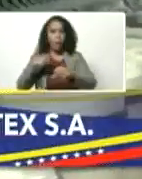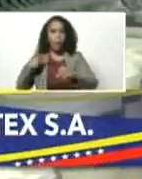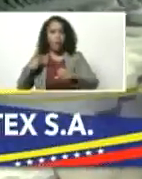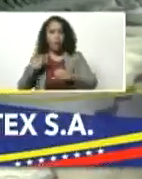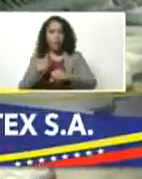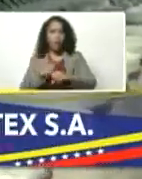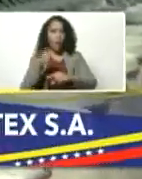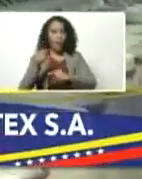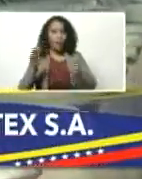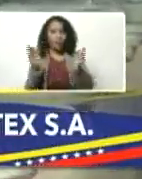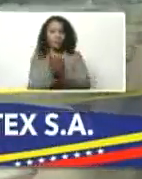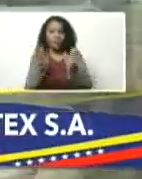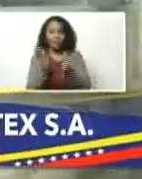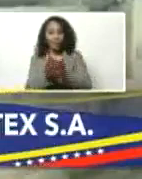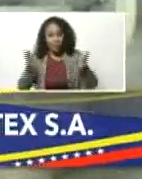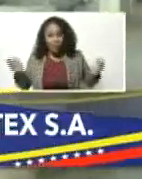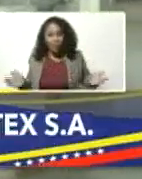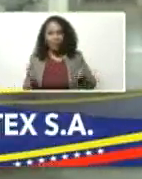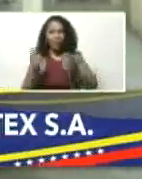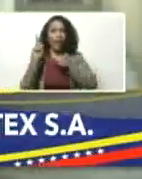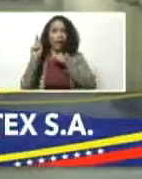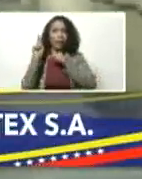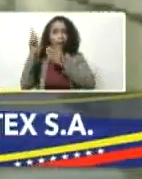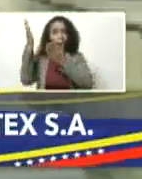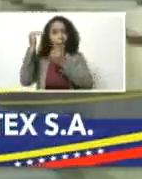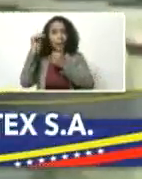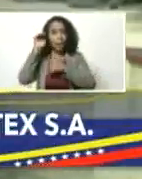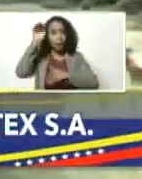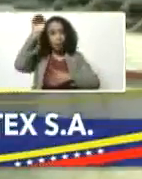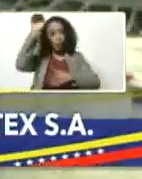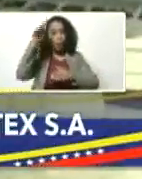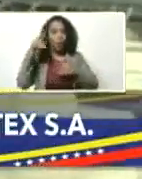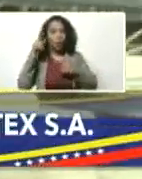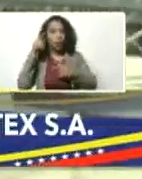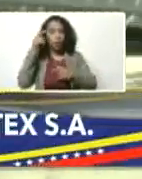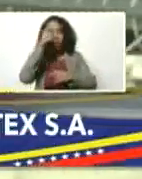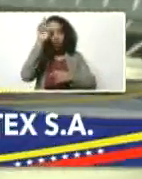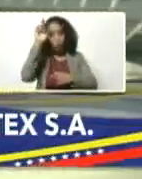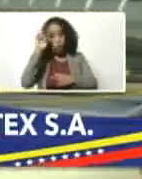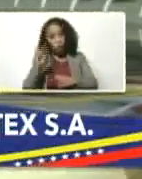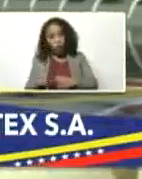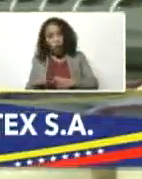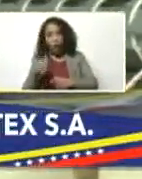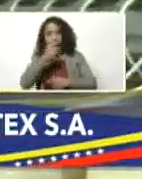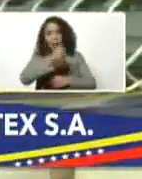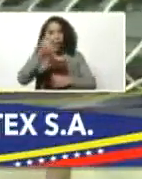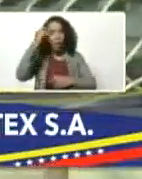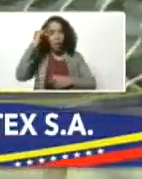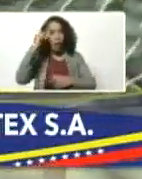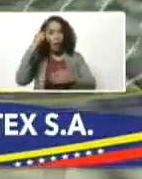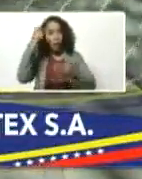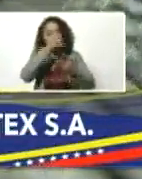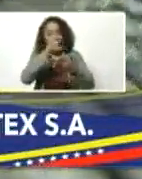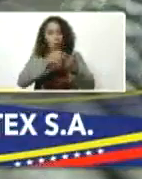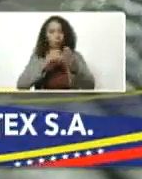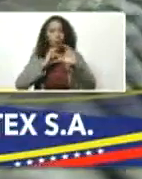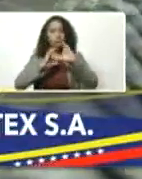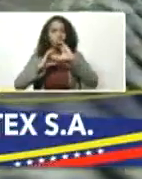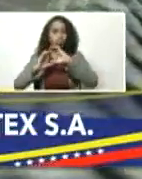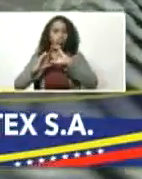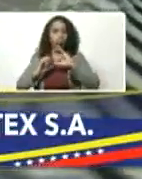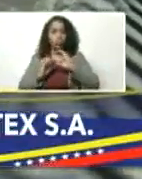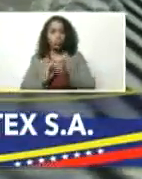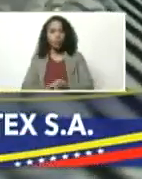de ese ánimo y de esa esperanza que usted cada día con sus lineamientos, con las conversaciones que hemos